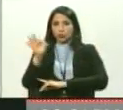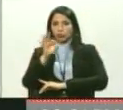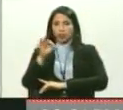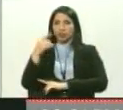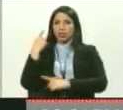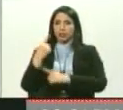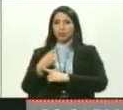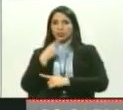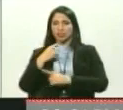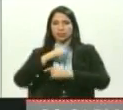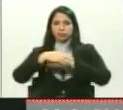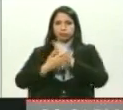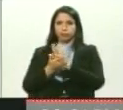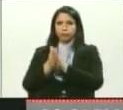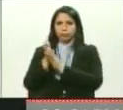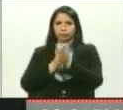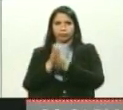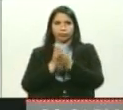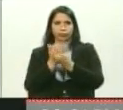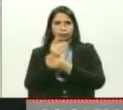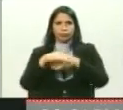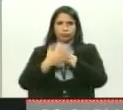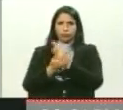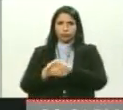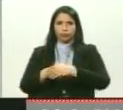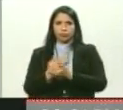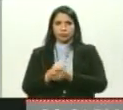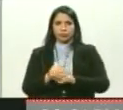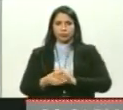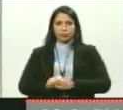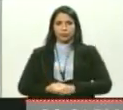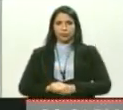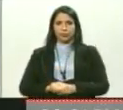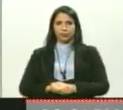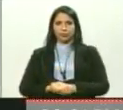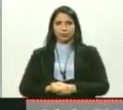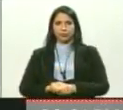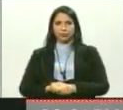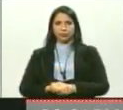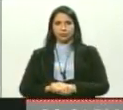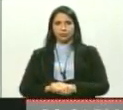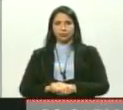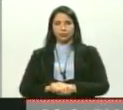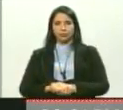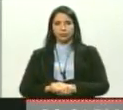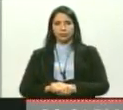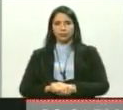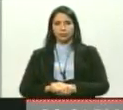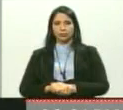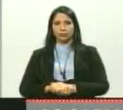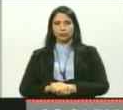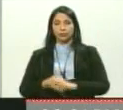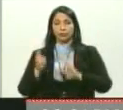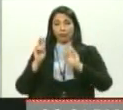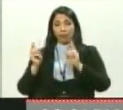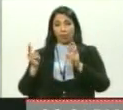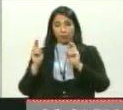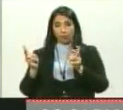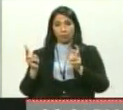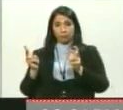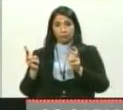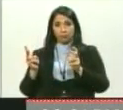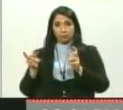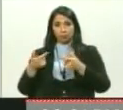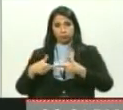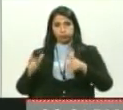declara lavarse las manos con frecuencia, con mayor frecuencia ahora. Y así por el estilo. Son temas que nos